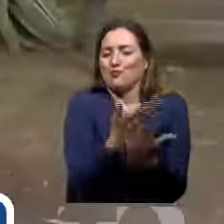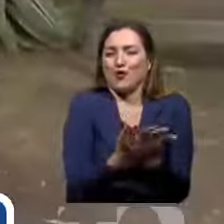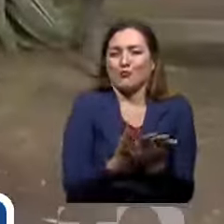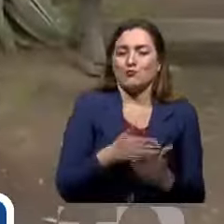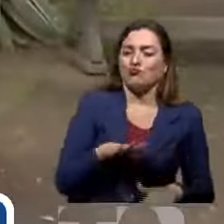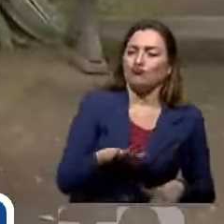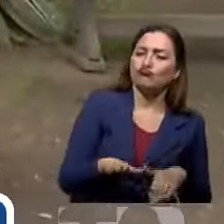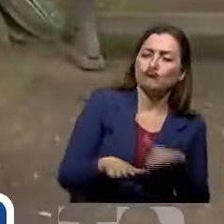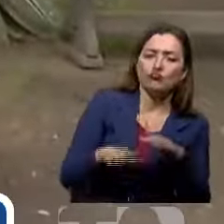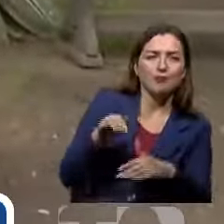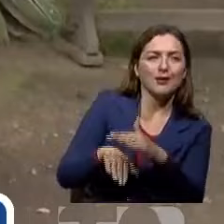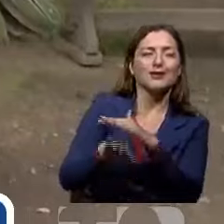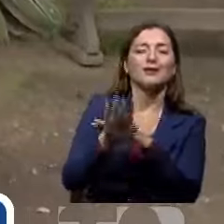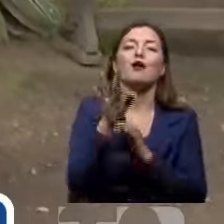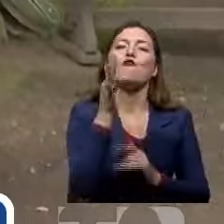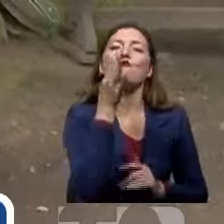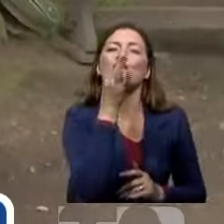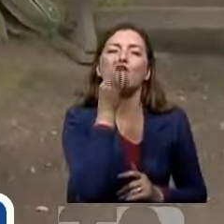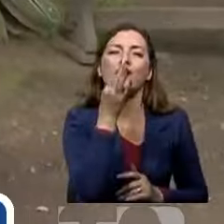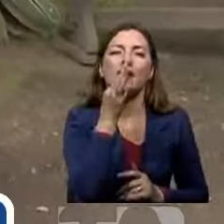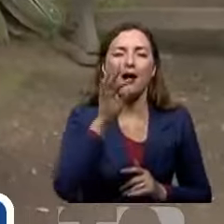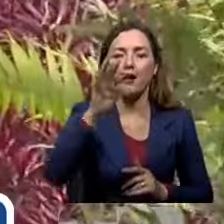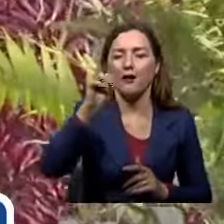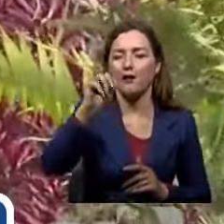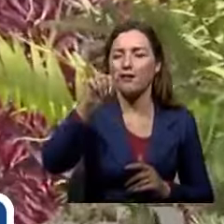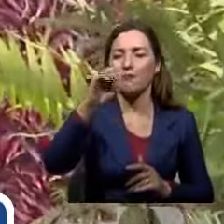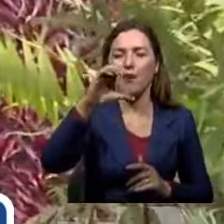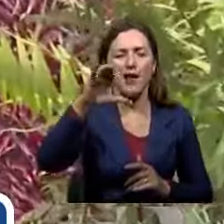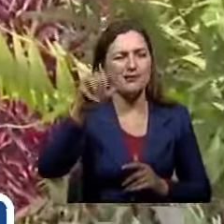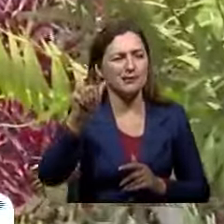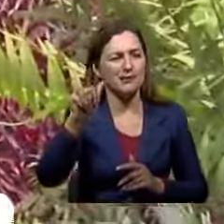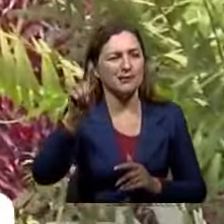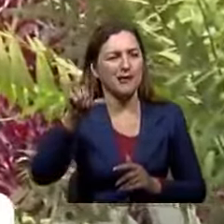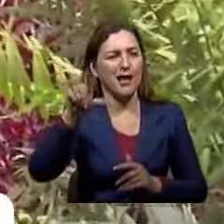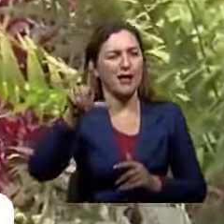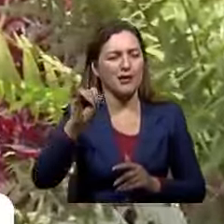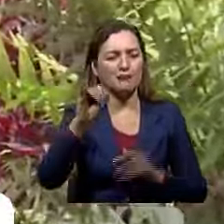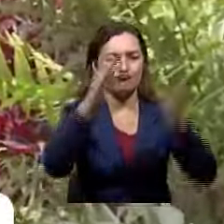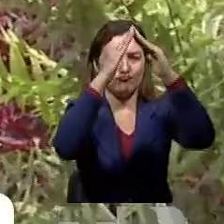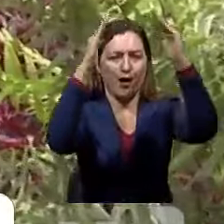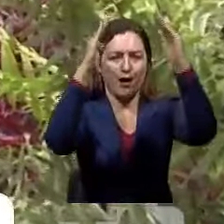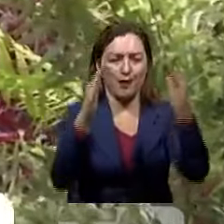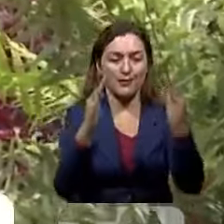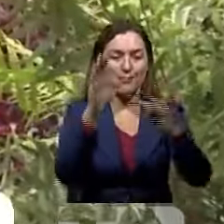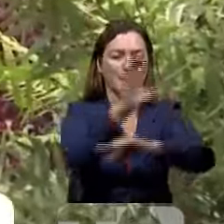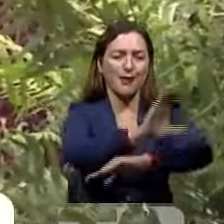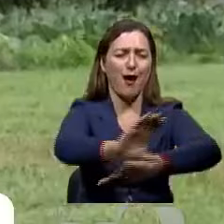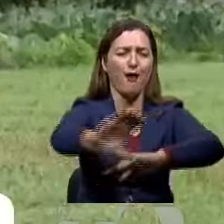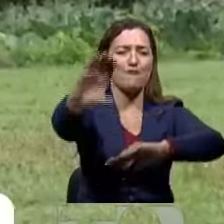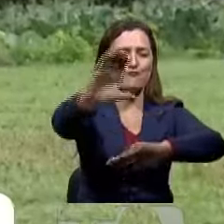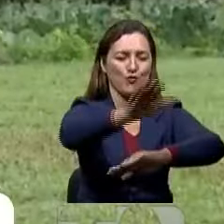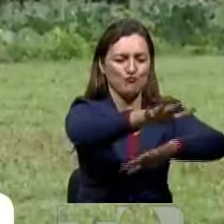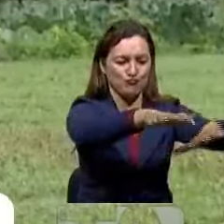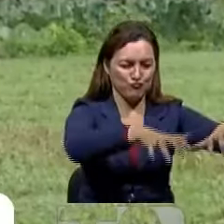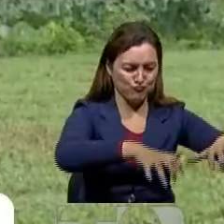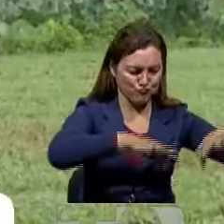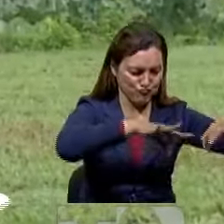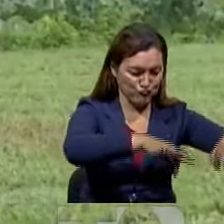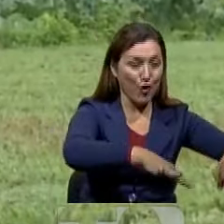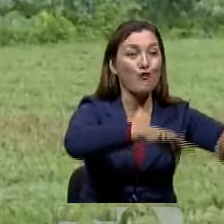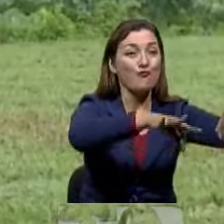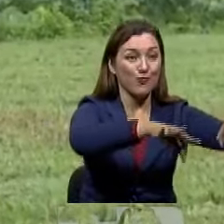nos adentramos en la finca Macía Dalí. Nos consideramos una casa de campo donde hacemos agroecología. Básicamente se